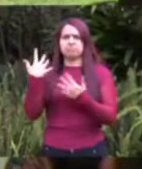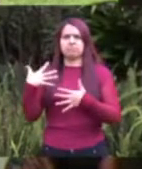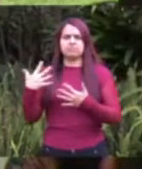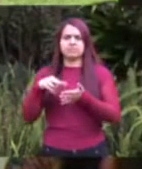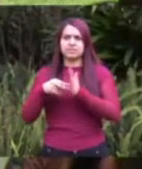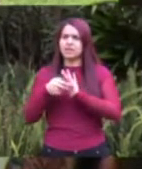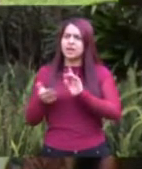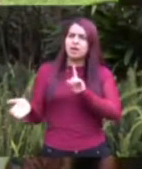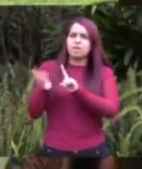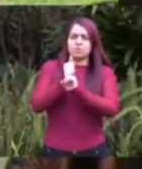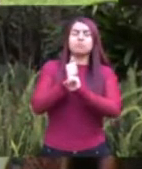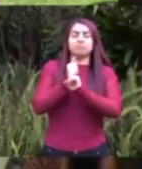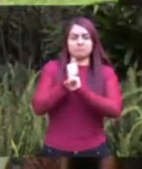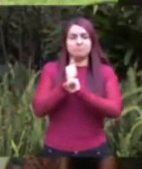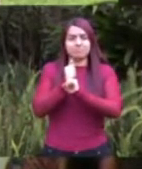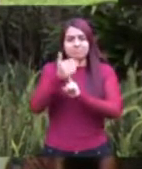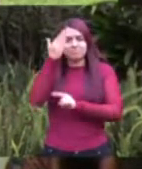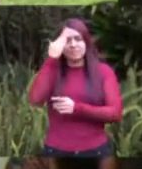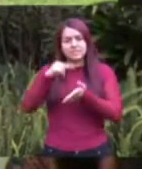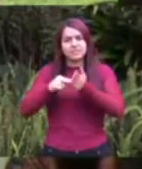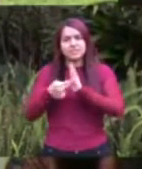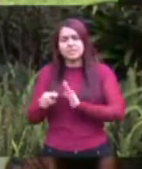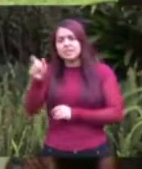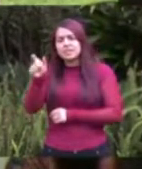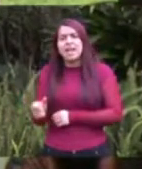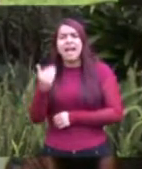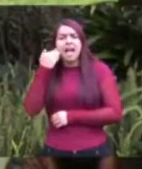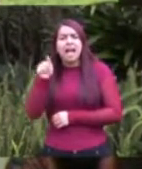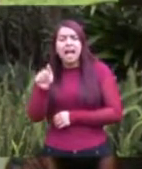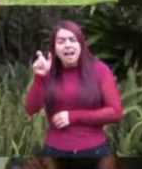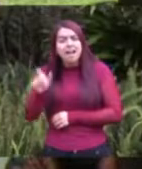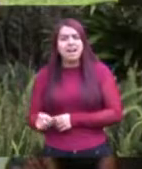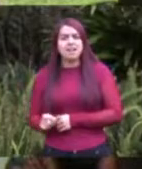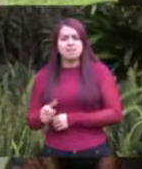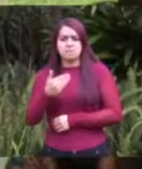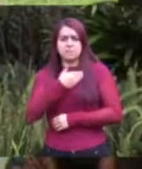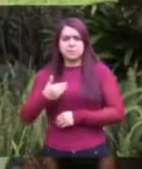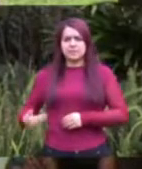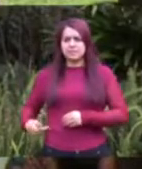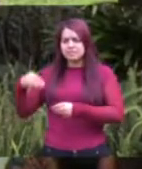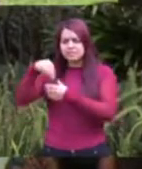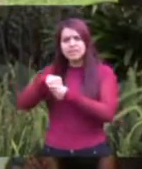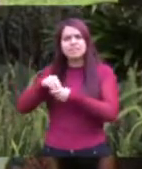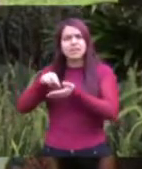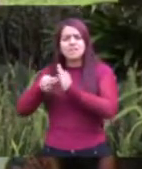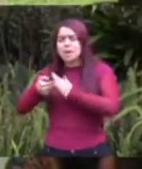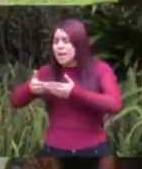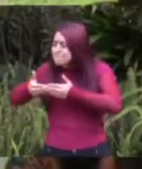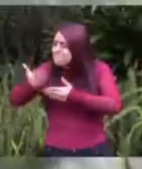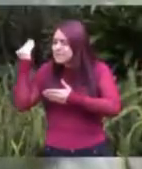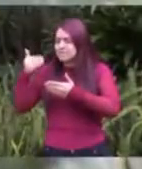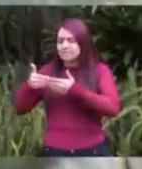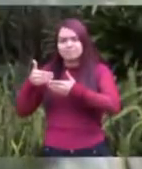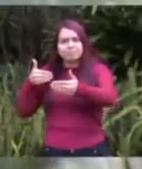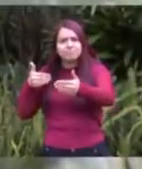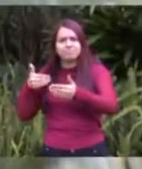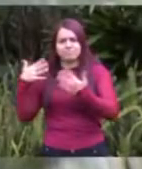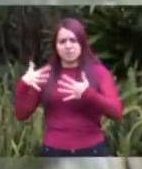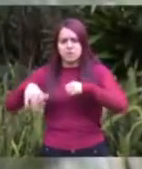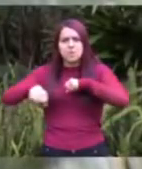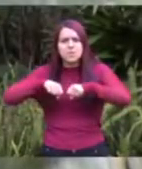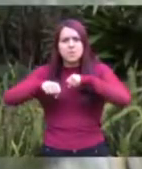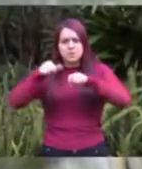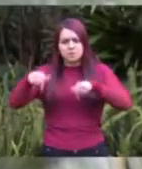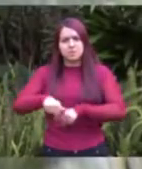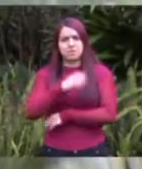los términos, repito, de que la primera presidenta de una jurisdicción que marca un punto de inflexión en la historia de este país y